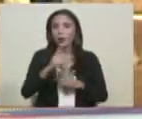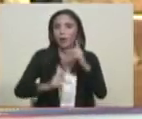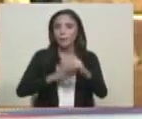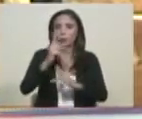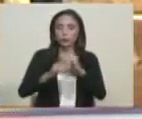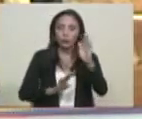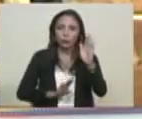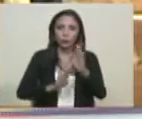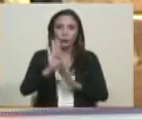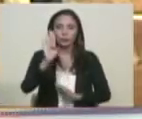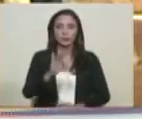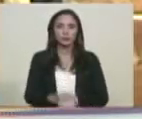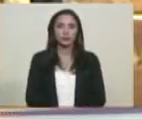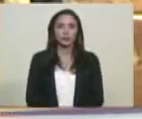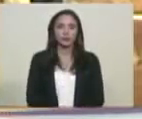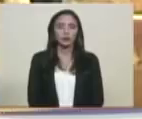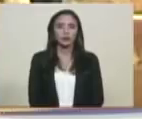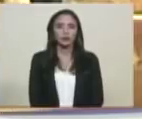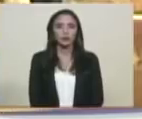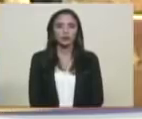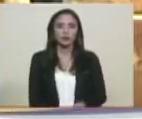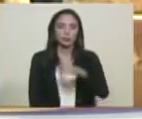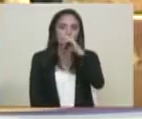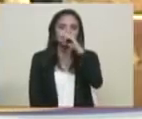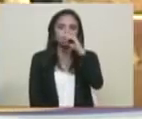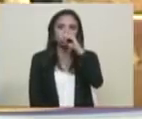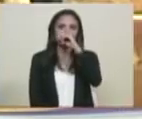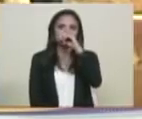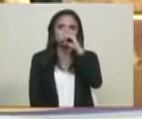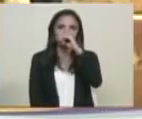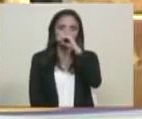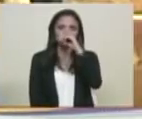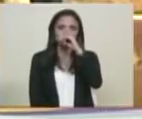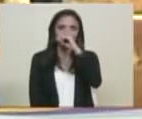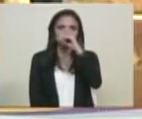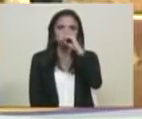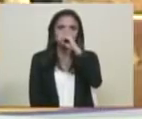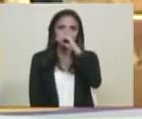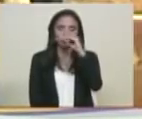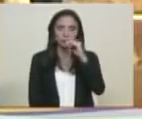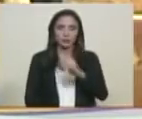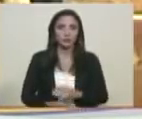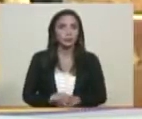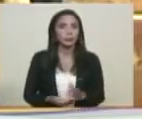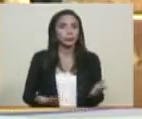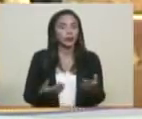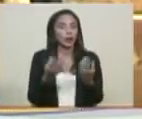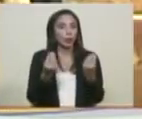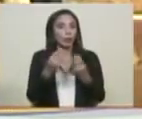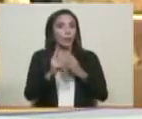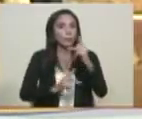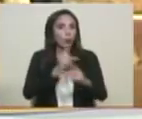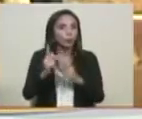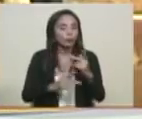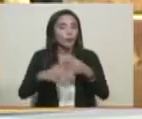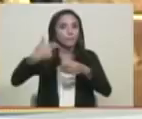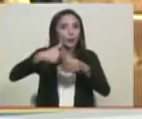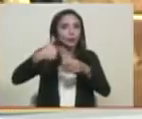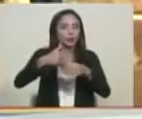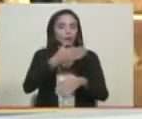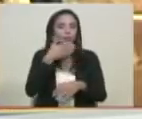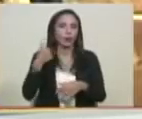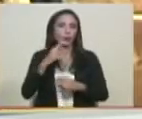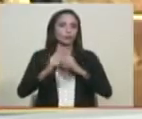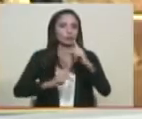éxito. Nosotros arrancamos bien ahora, ustedes van a ver, pero el éxito definitivo es producir más petróleo,